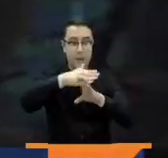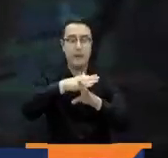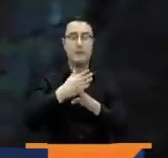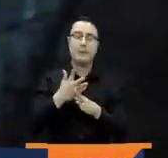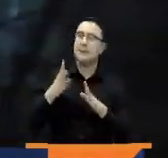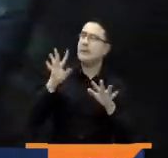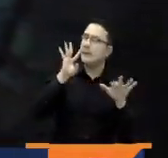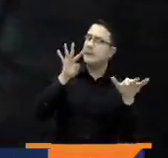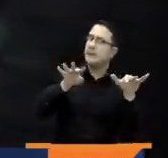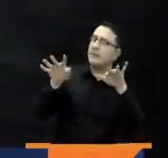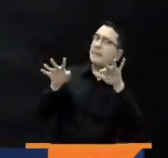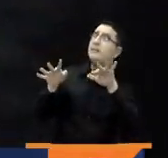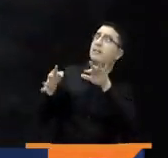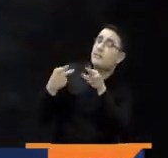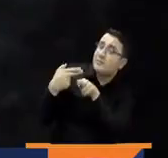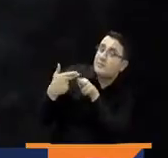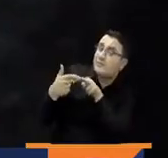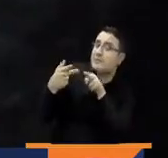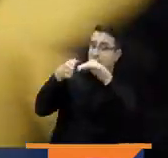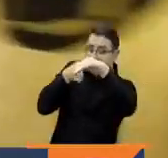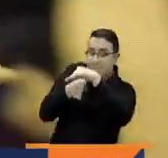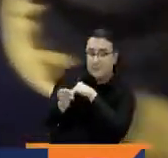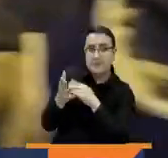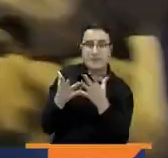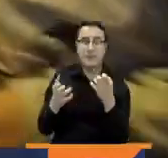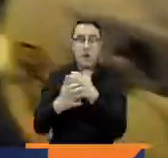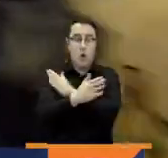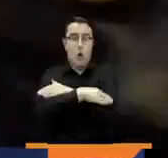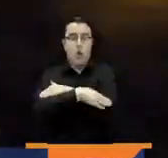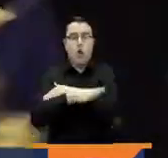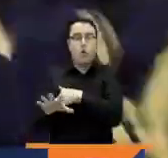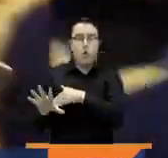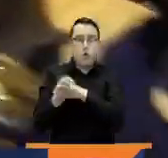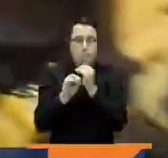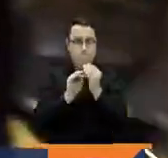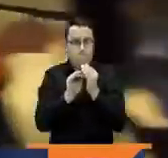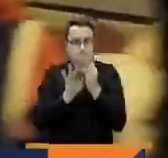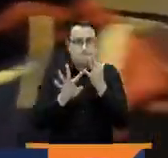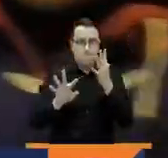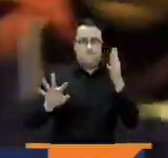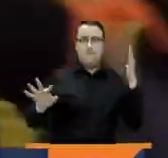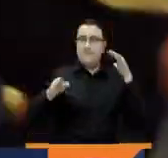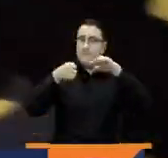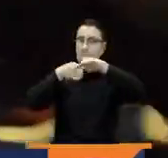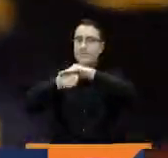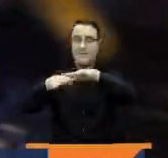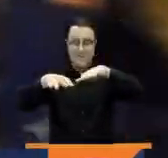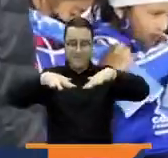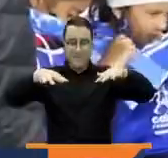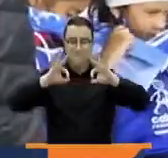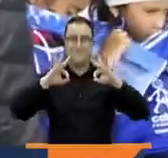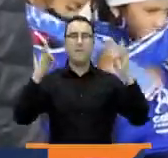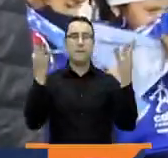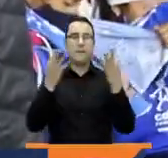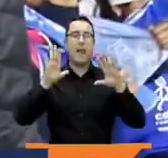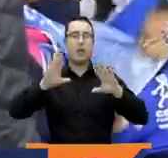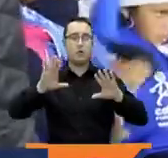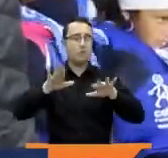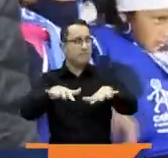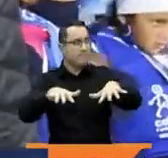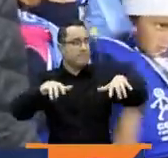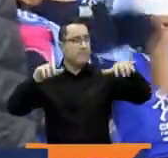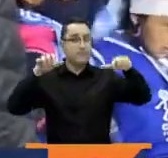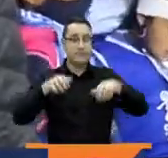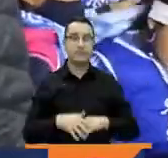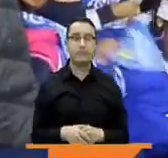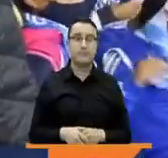cerca, y ansiosos por ingresar, muy juiciosos hicieron la fila para entrar a la tribuna familiar y vivir la experiencia. Venimos con 40 niños